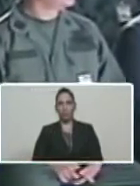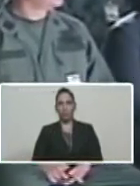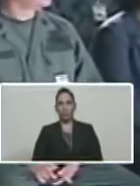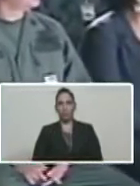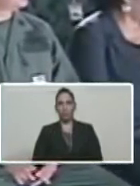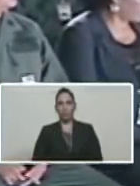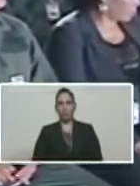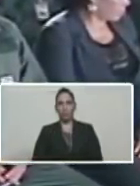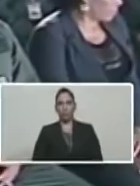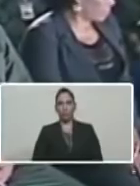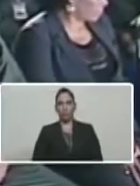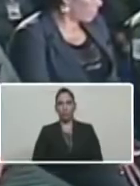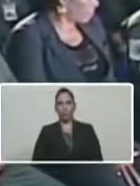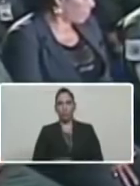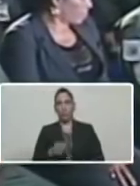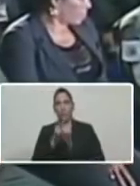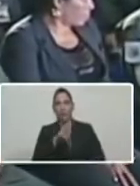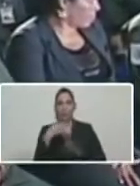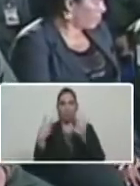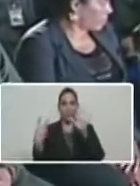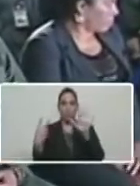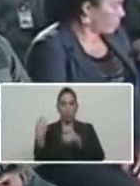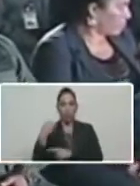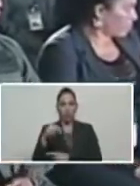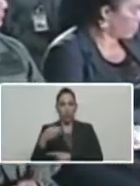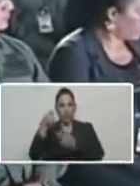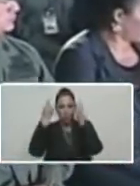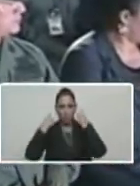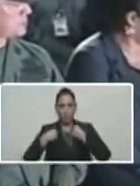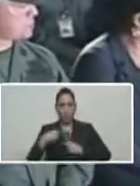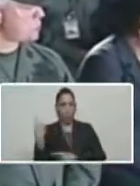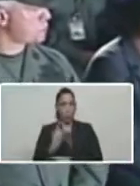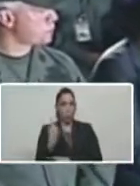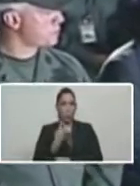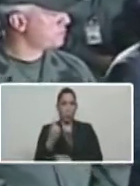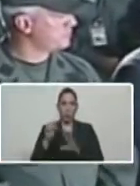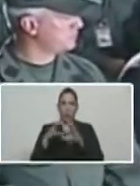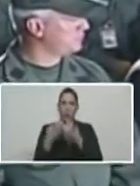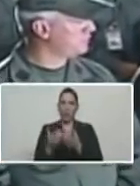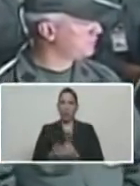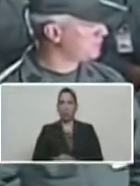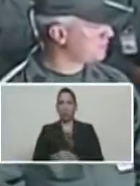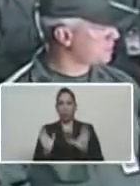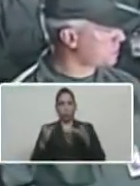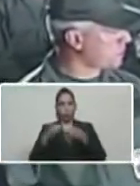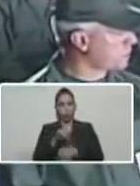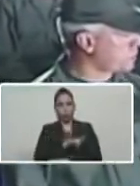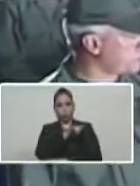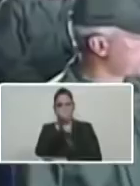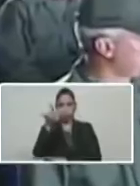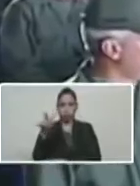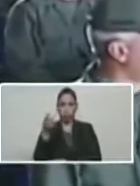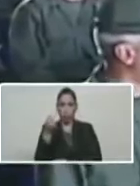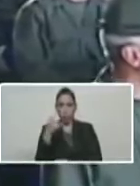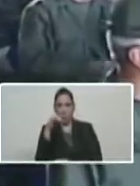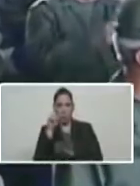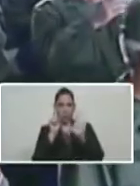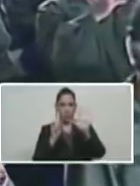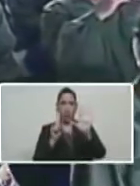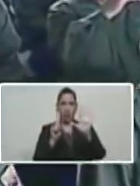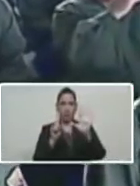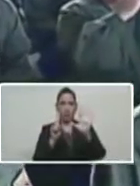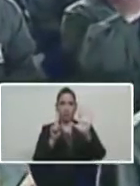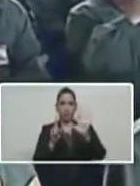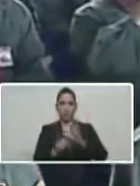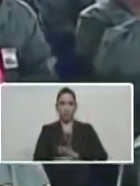Medalla 27 de noviembre en su única clase al Grupo Aéreo de Transporte número 6.